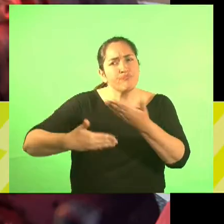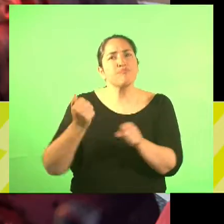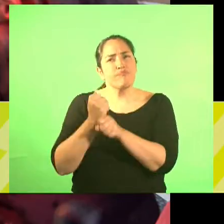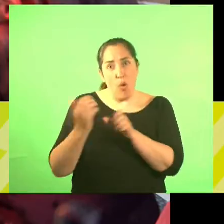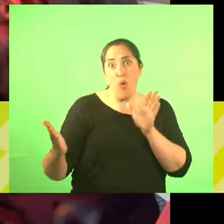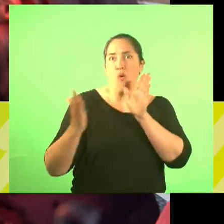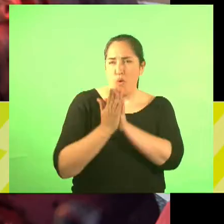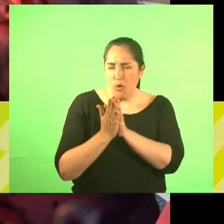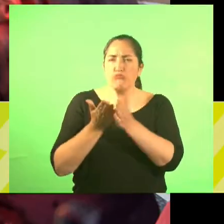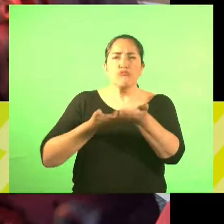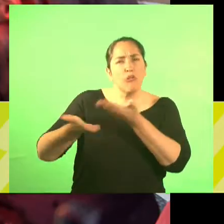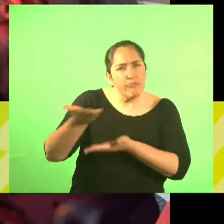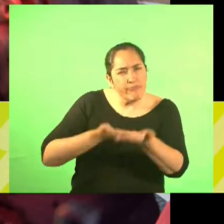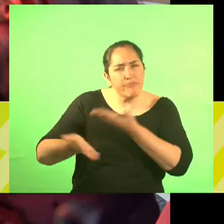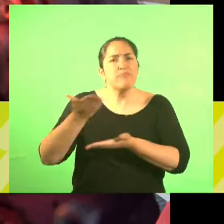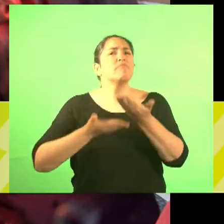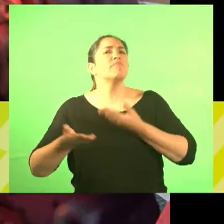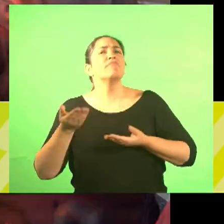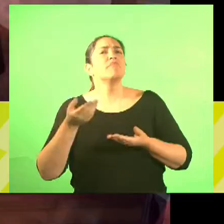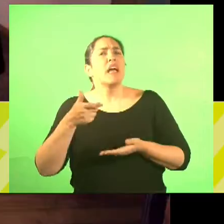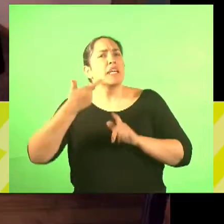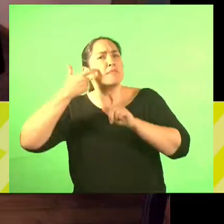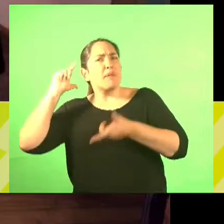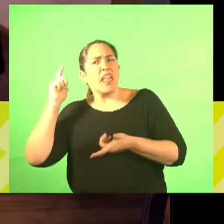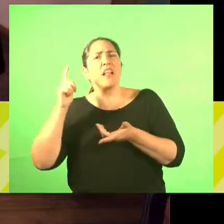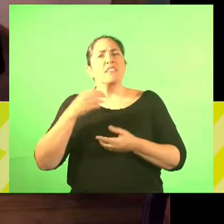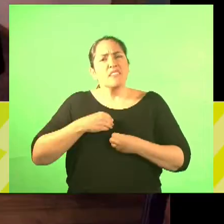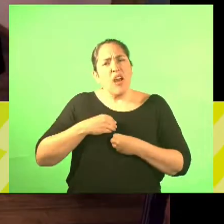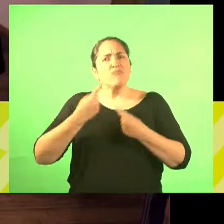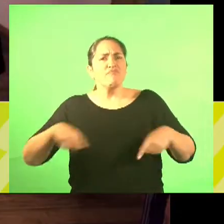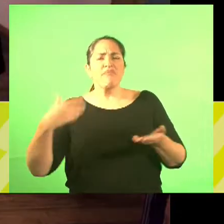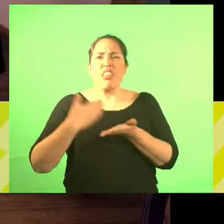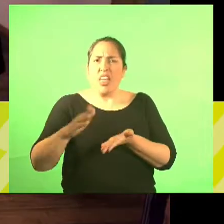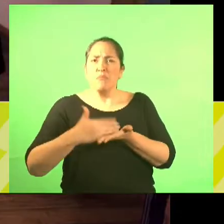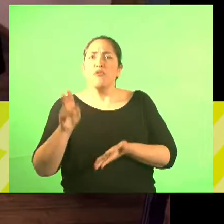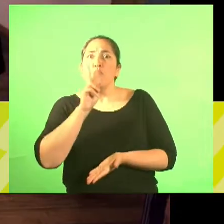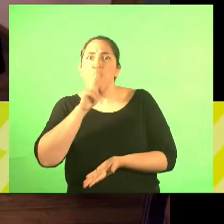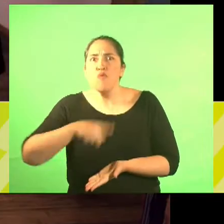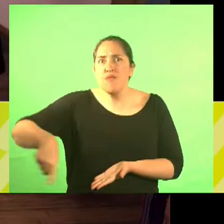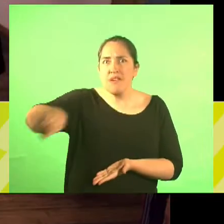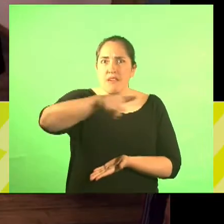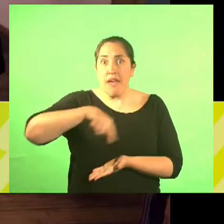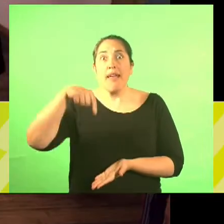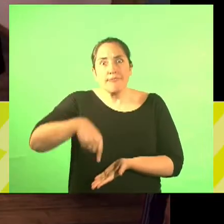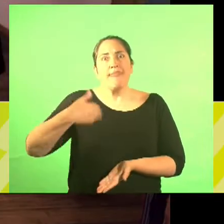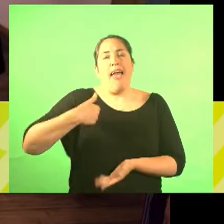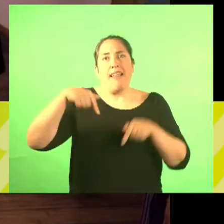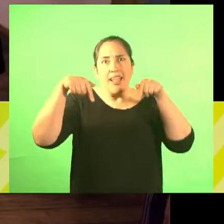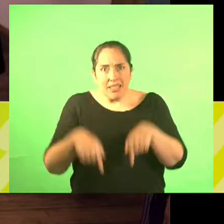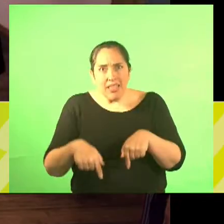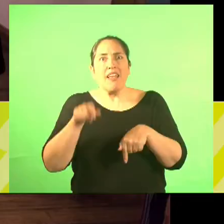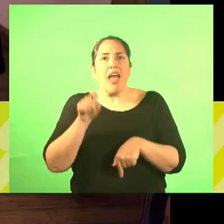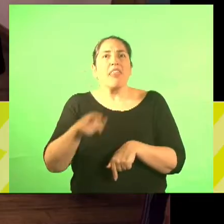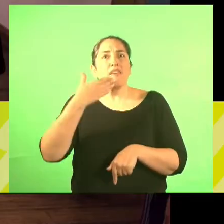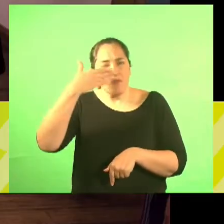conjunta, intercambiando acerca de las experiencias discriminatorias que transitan las mujeres musulmanas en nuestro país por